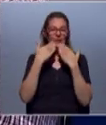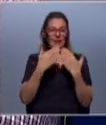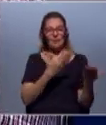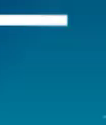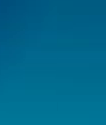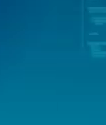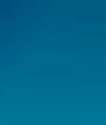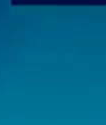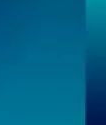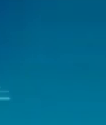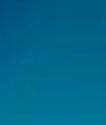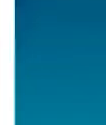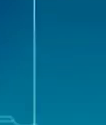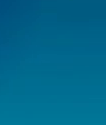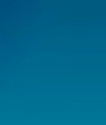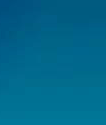por favor